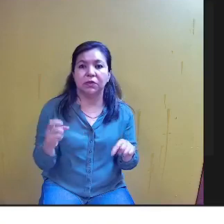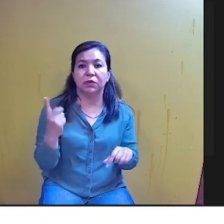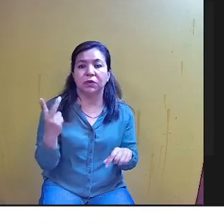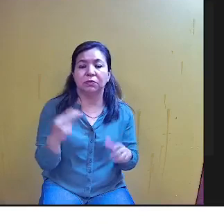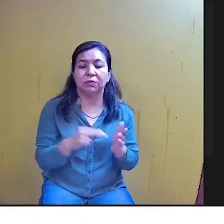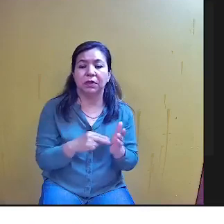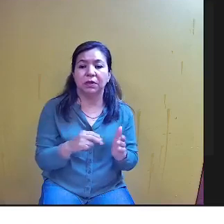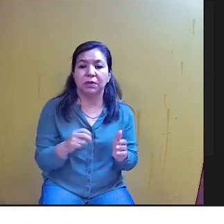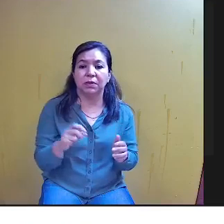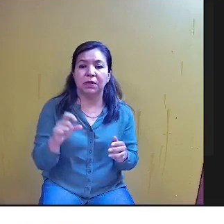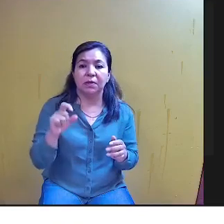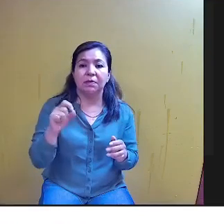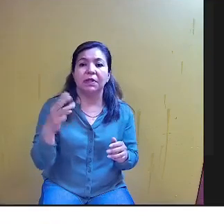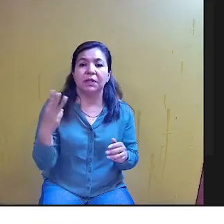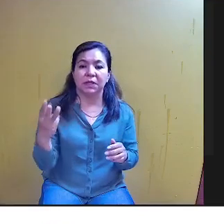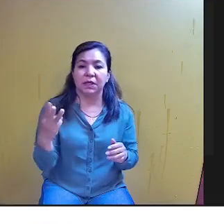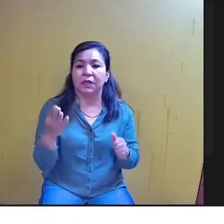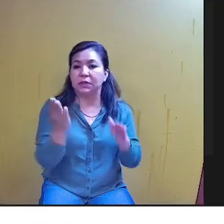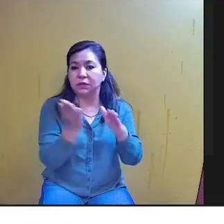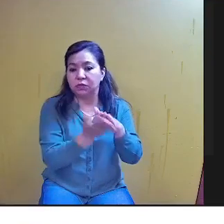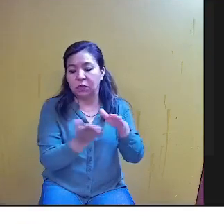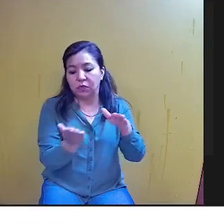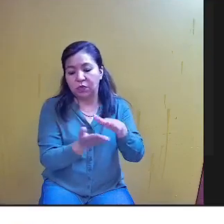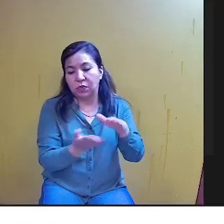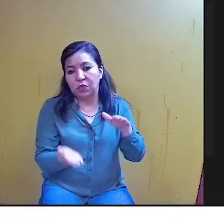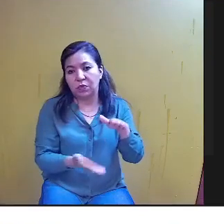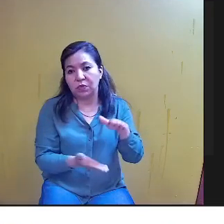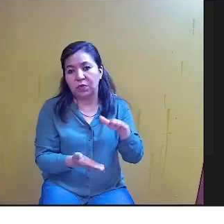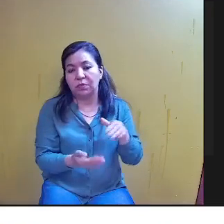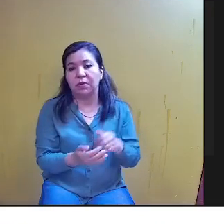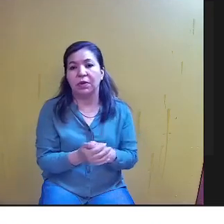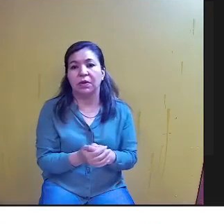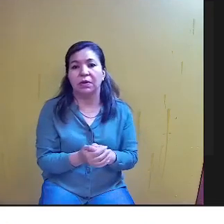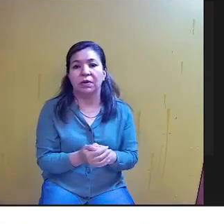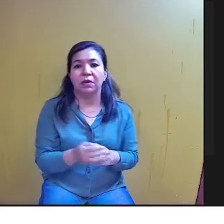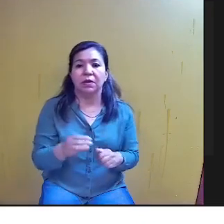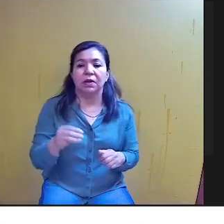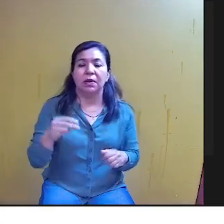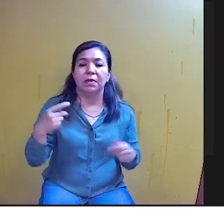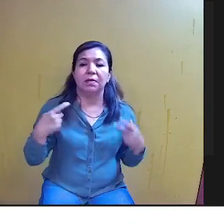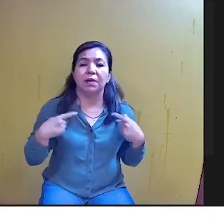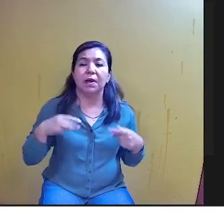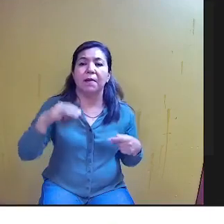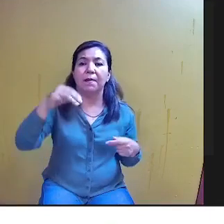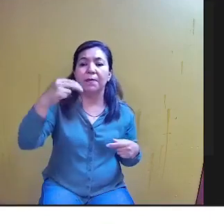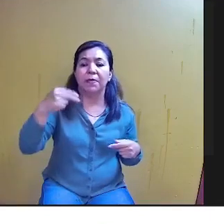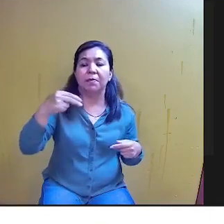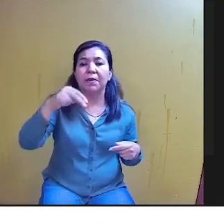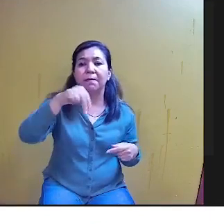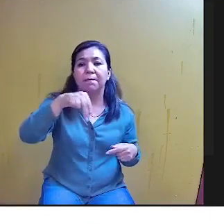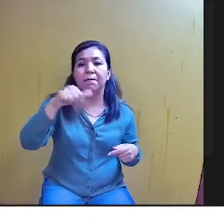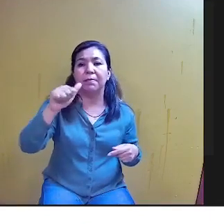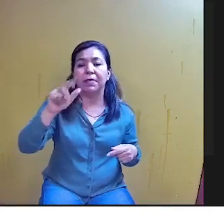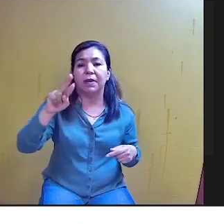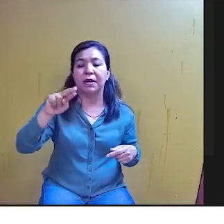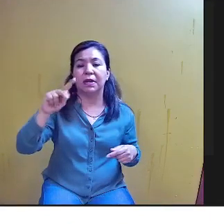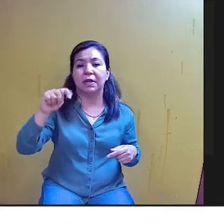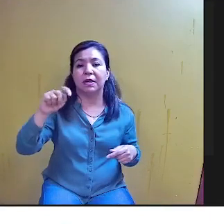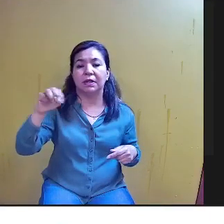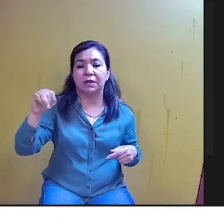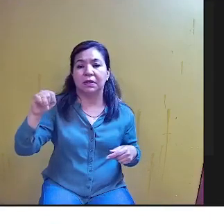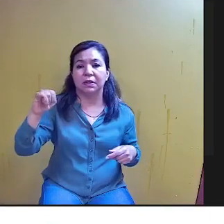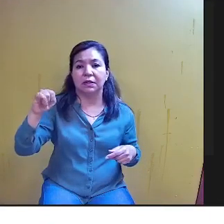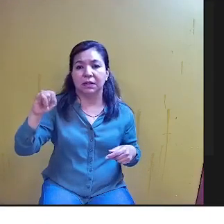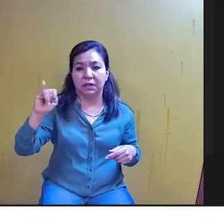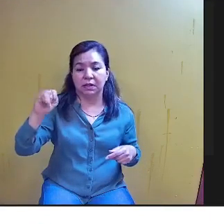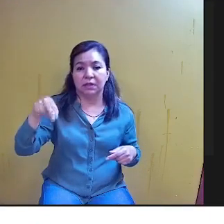2023 acumulados relativos a los juicios ciudadanos promovidos por Martín Rodrigo González Garduño, Itzela Naí Valle